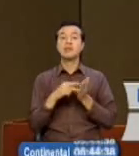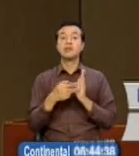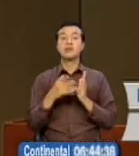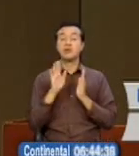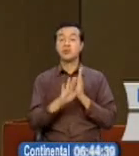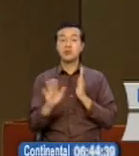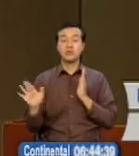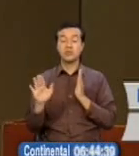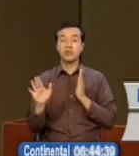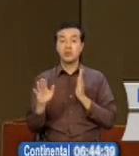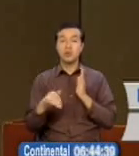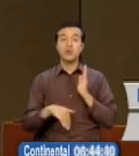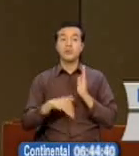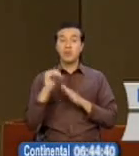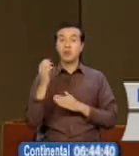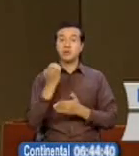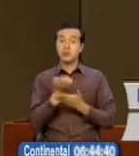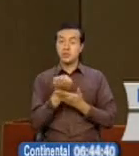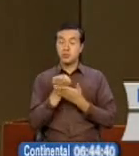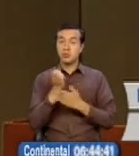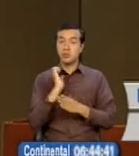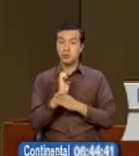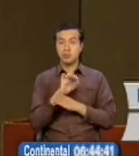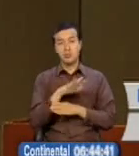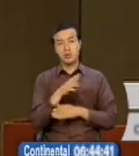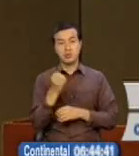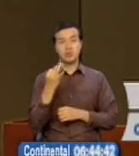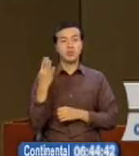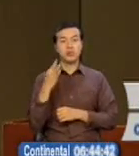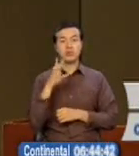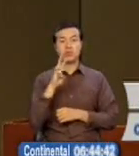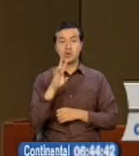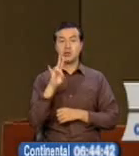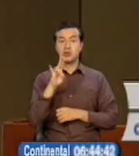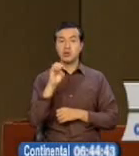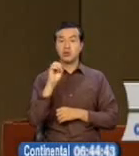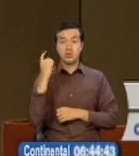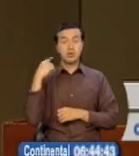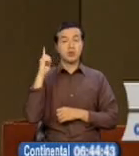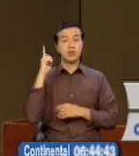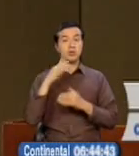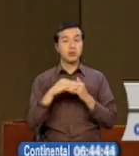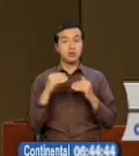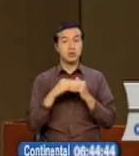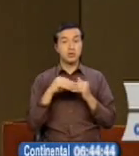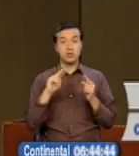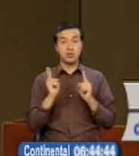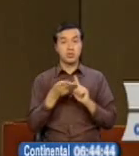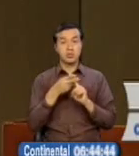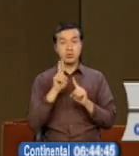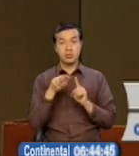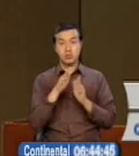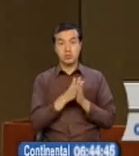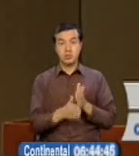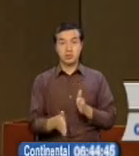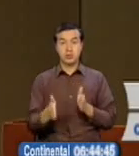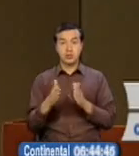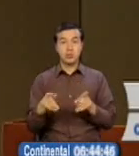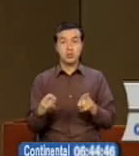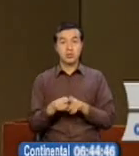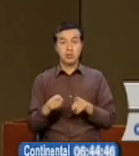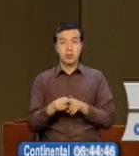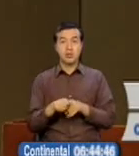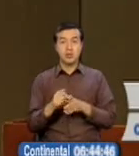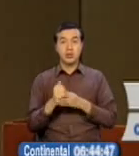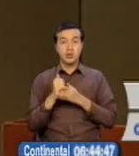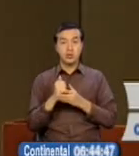cantidad de remesas que ingresaron a la economía ecuatoriana, que fueron aproximadamente 670 millones de dólares en este segundo trimestre, también ayudaron de